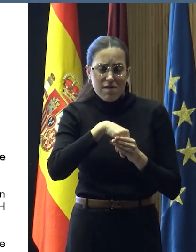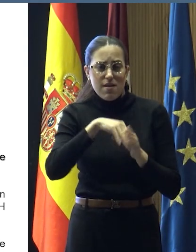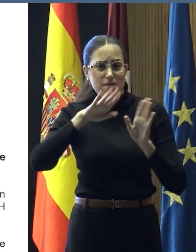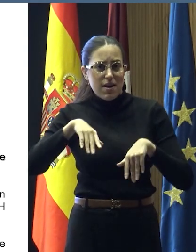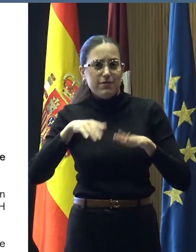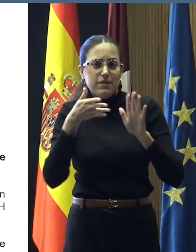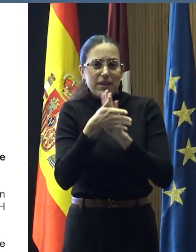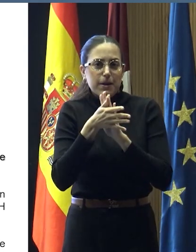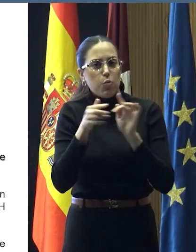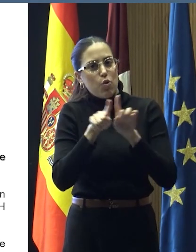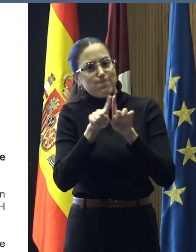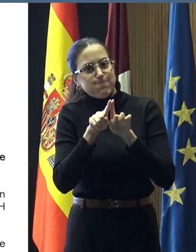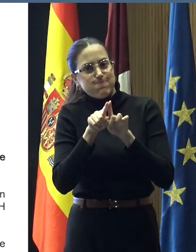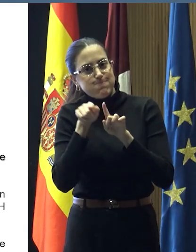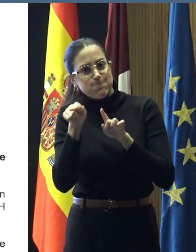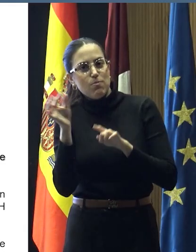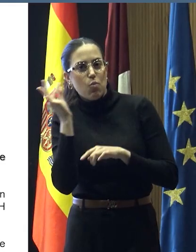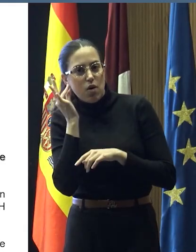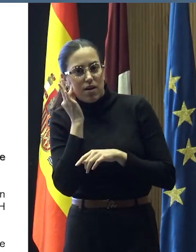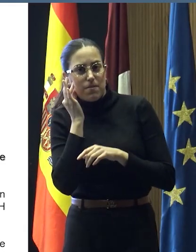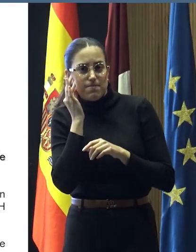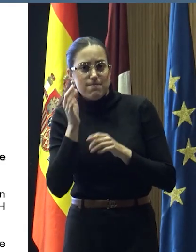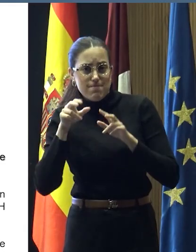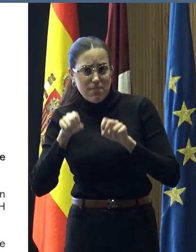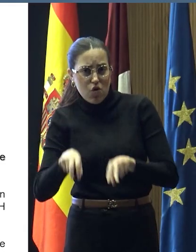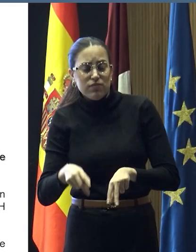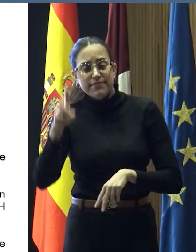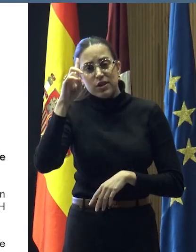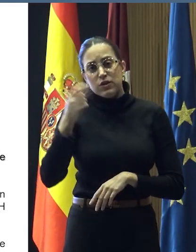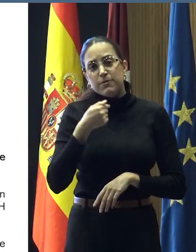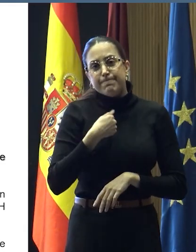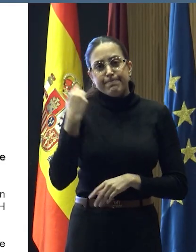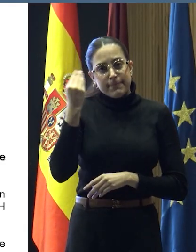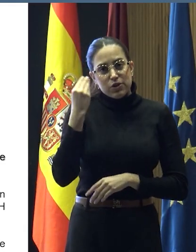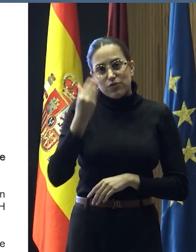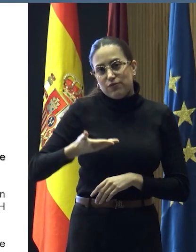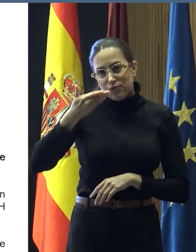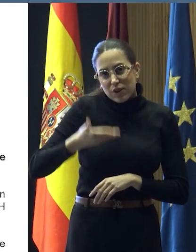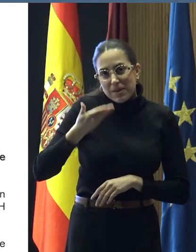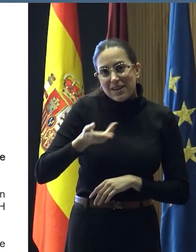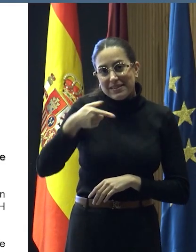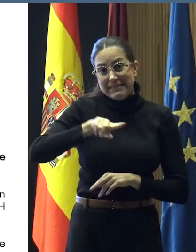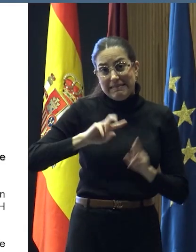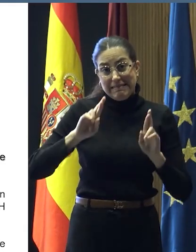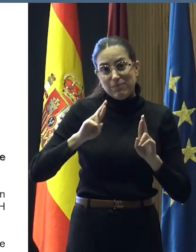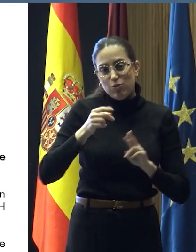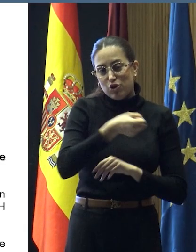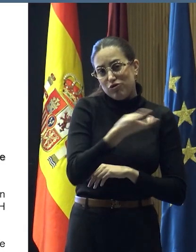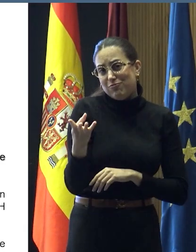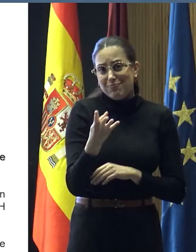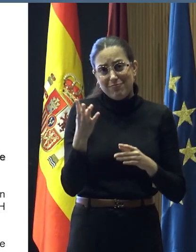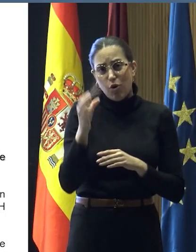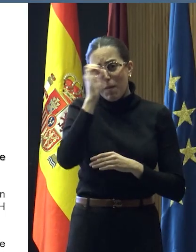sexos, ¿no? No sé. Yo creo que es fundamental. Espero que ustedes también, después de esta